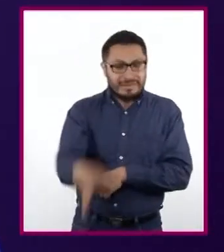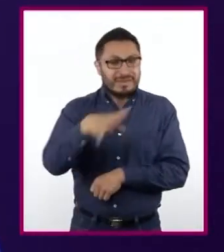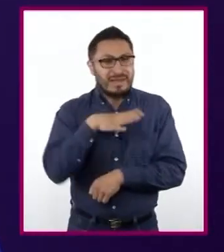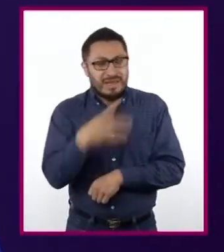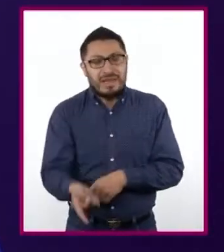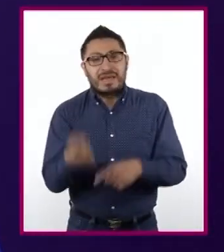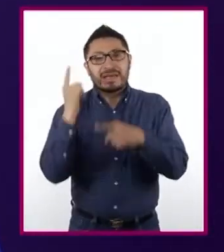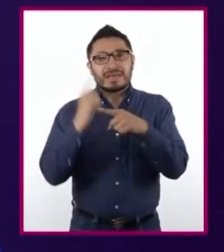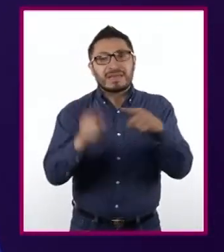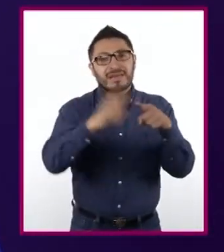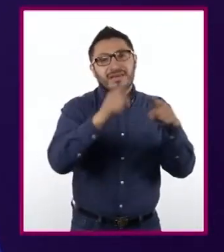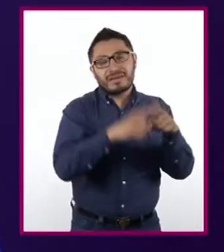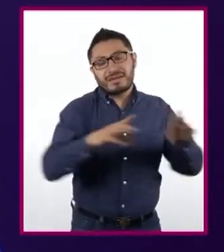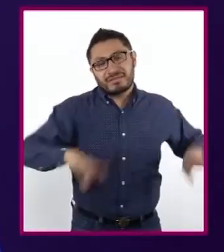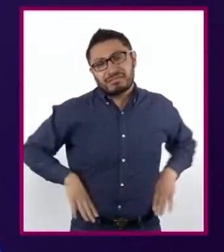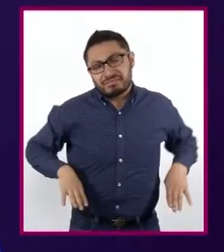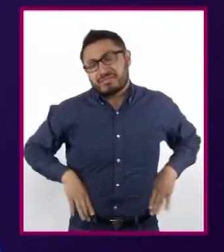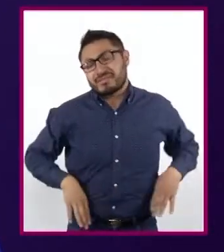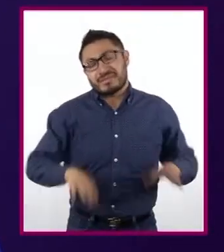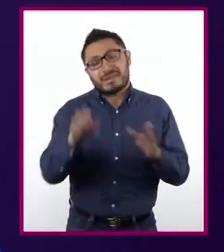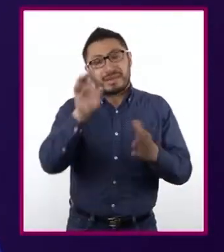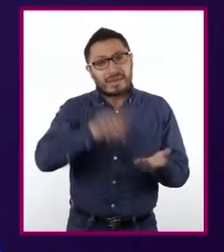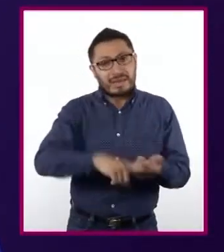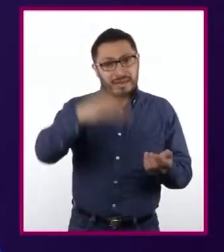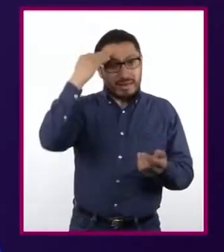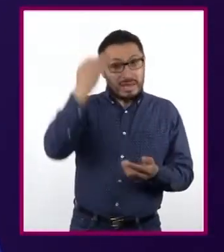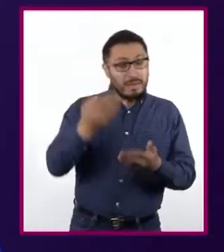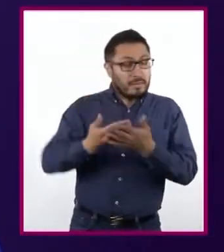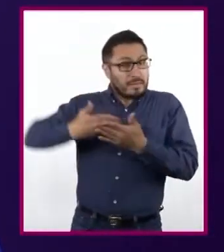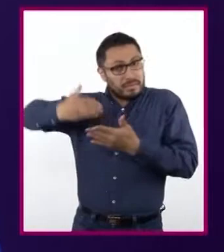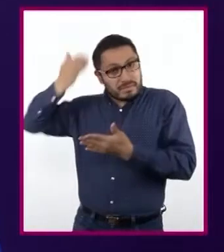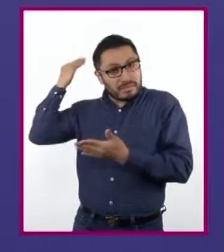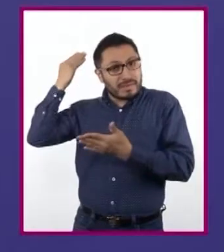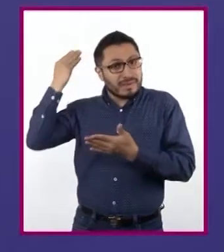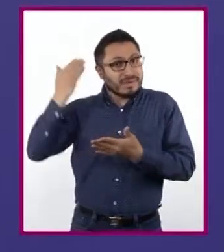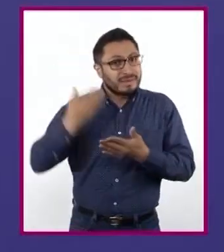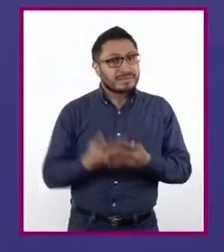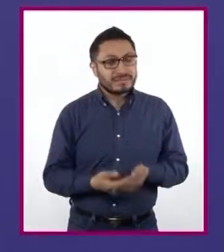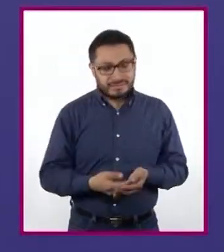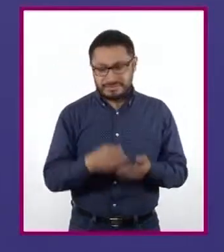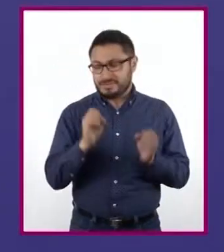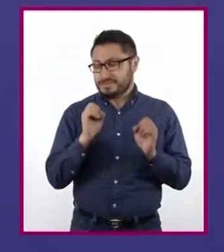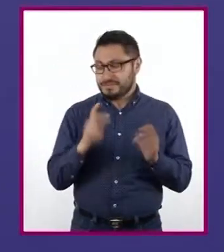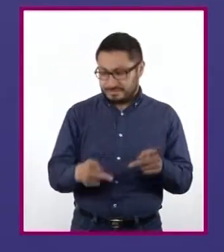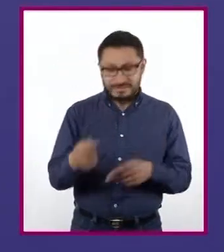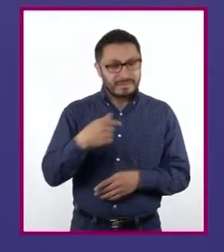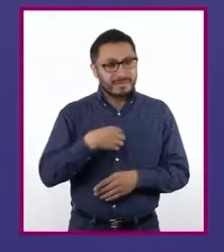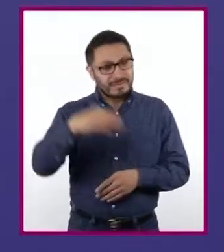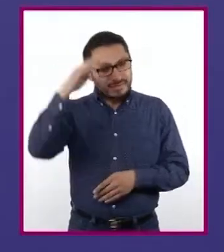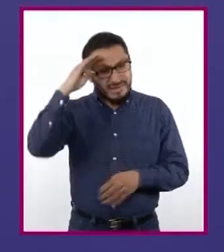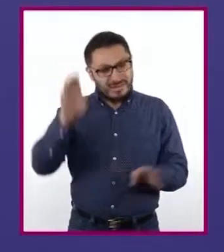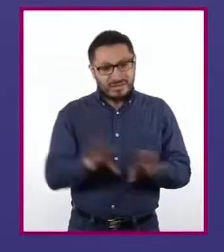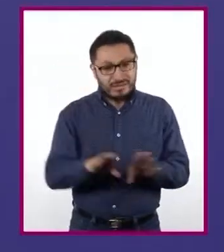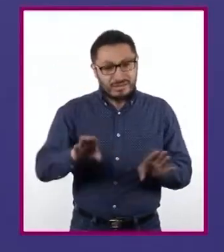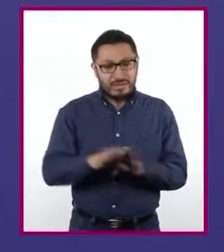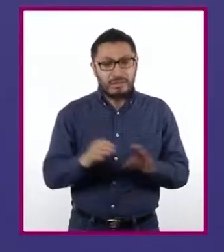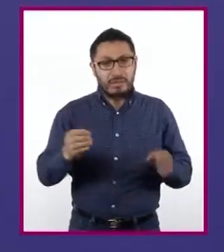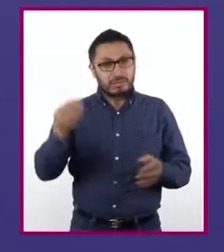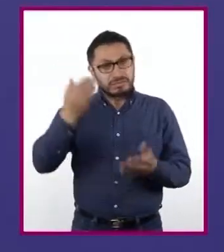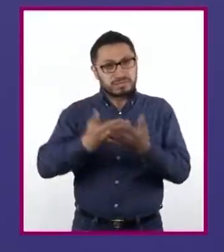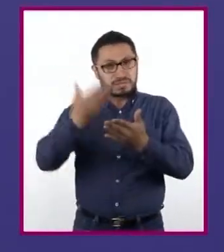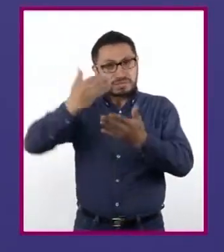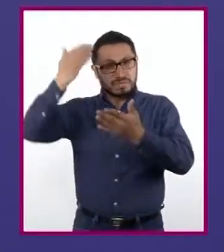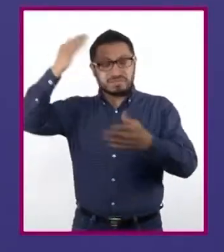son distinciones aspectuales en el tiempo pasado. ¡Qué bien! Yo ya pensaba en los oscuros